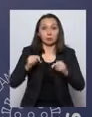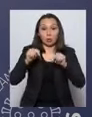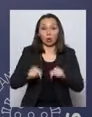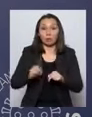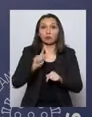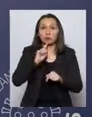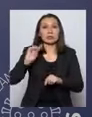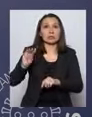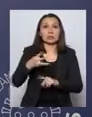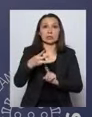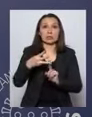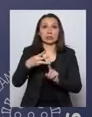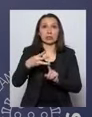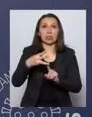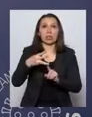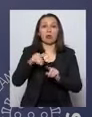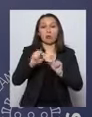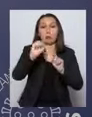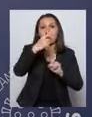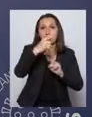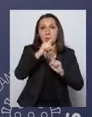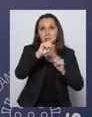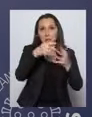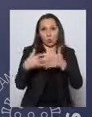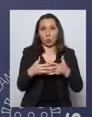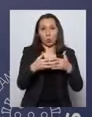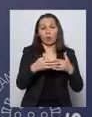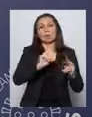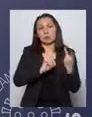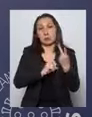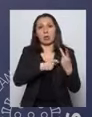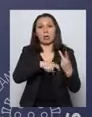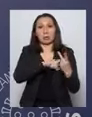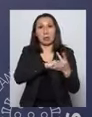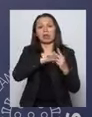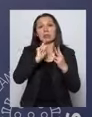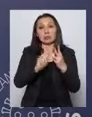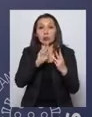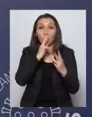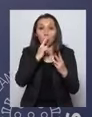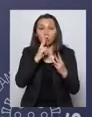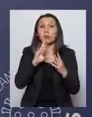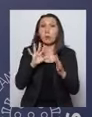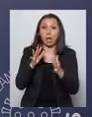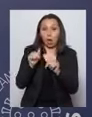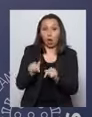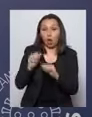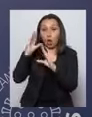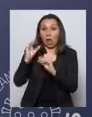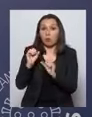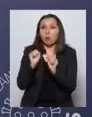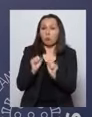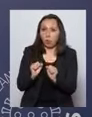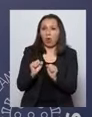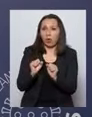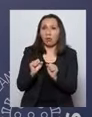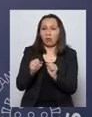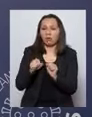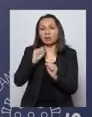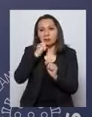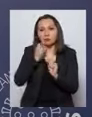día ocupa el tercer lugar después de eeuu y españa y es altamente probable que las cifras de hoy día en la noche ya